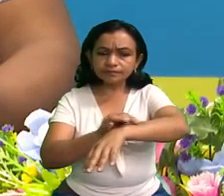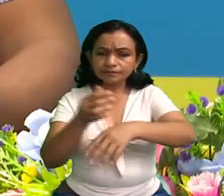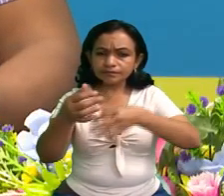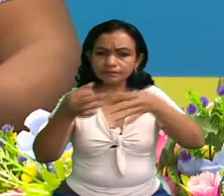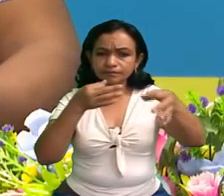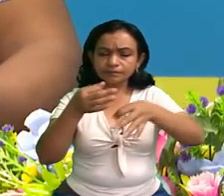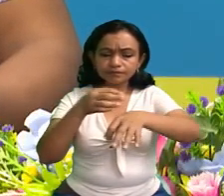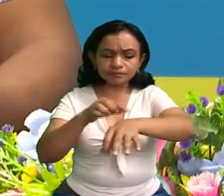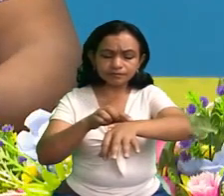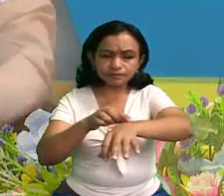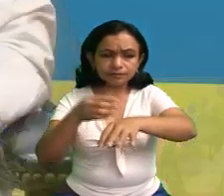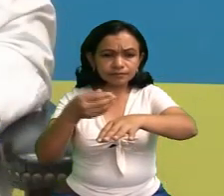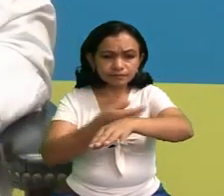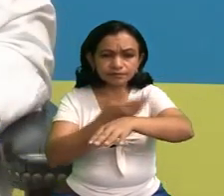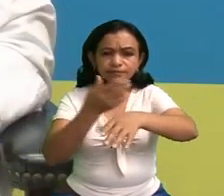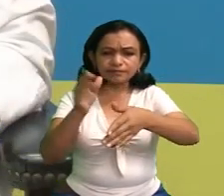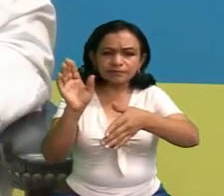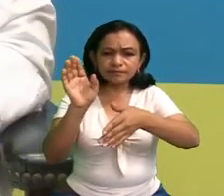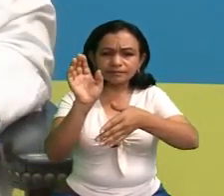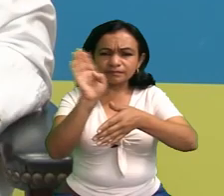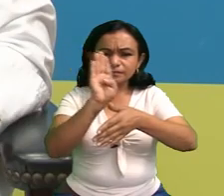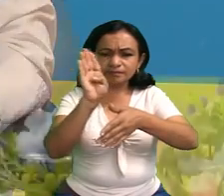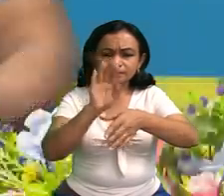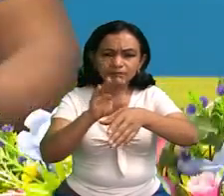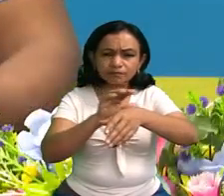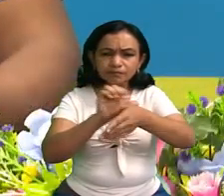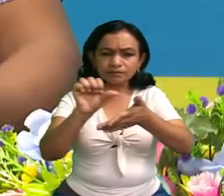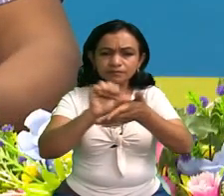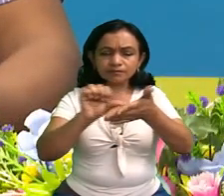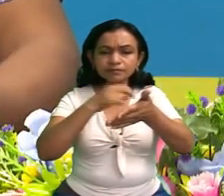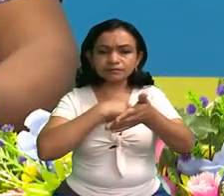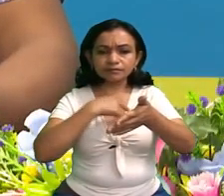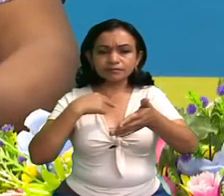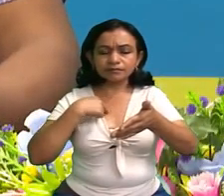pura grasa, doctora. Precisamente la función de ella es